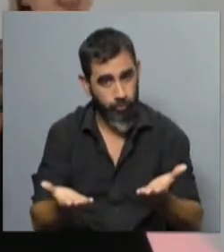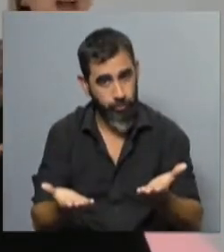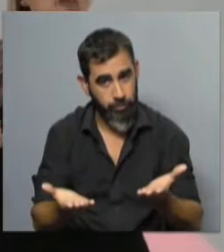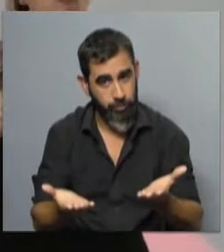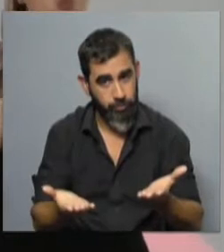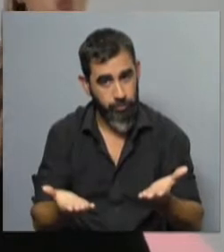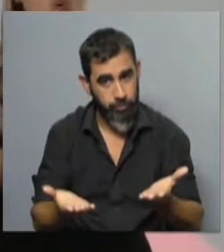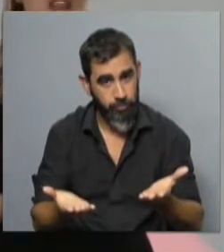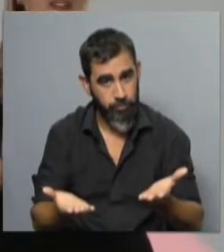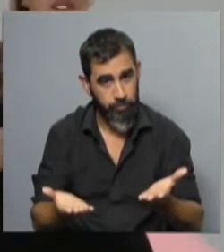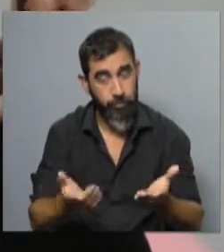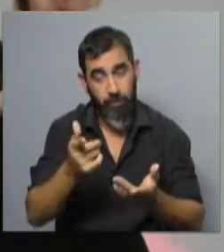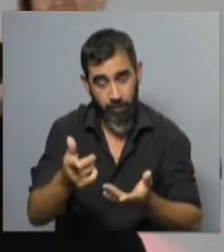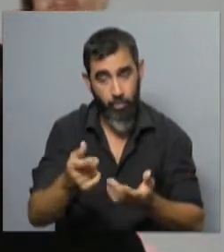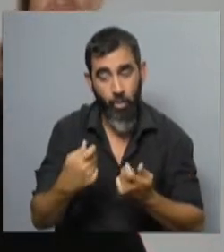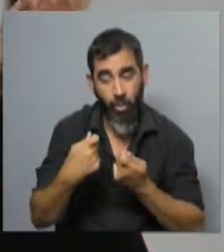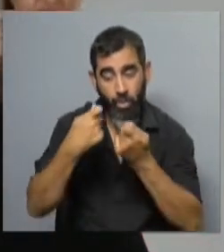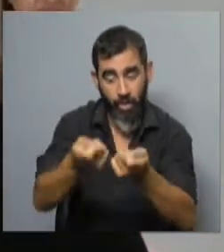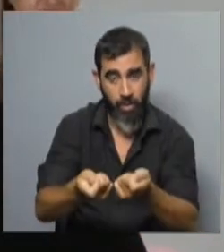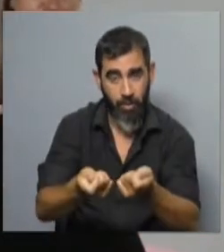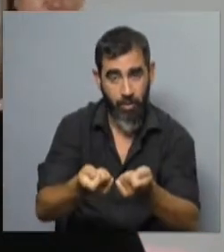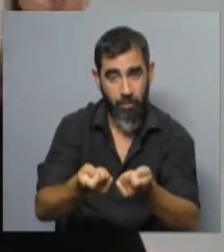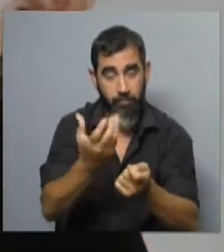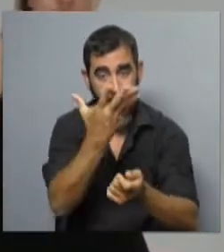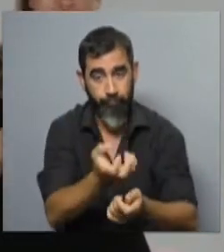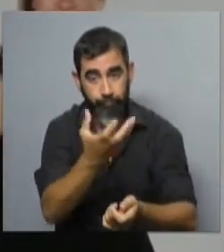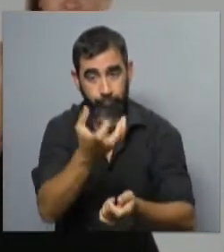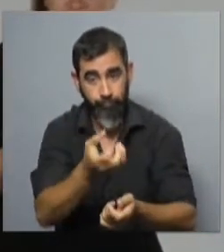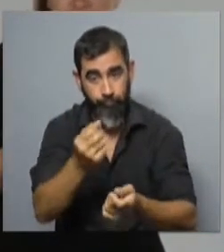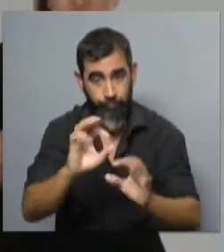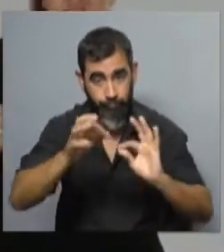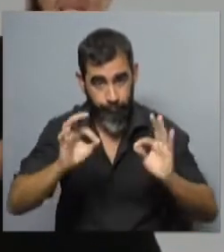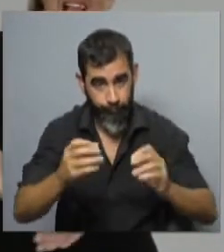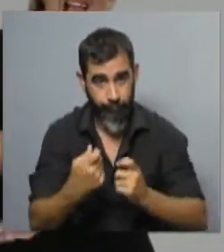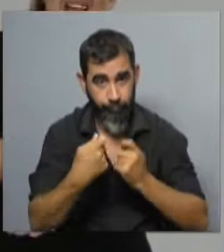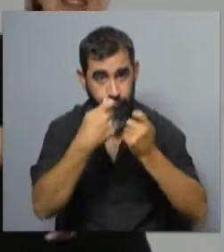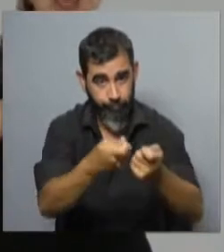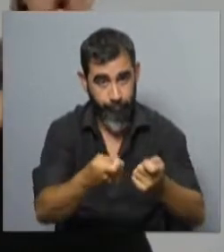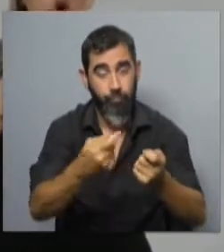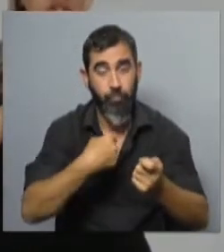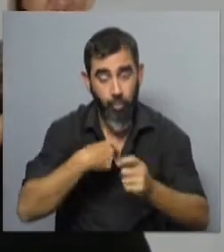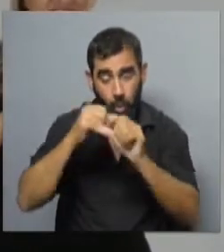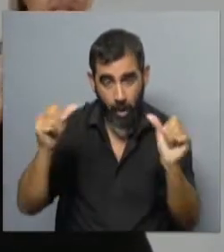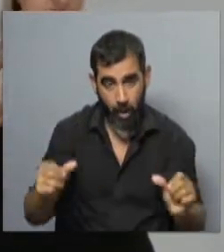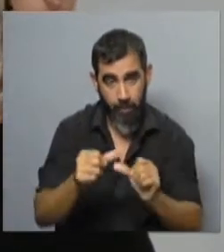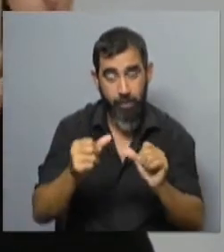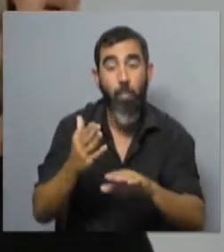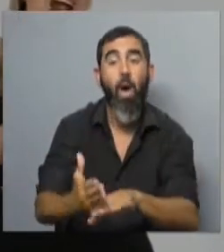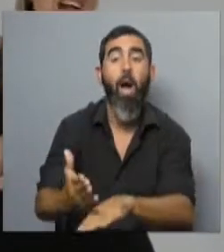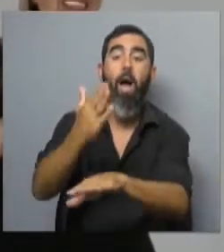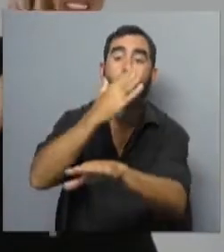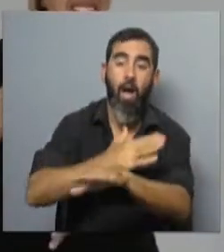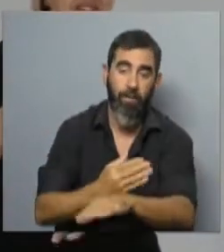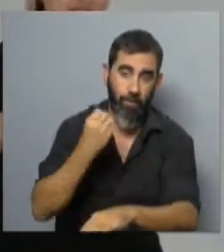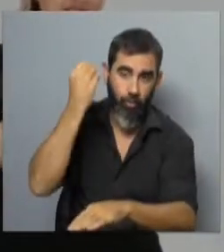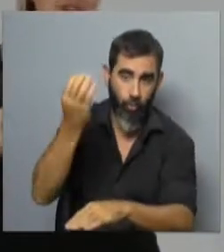que ellos entregan la grabación de la cadena y nosotros hacemos antes la